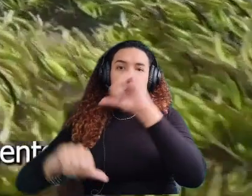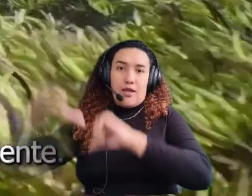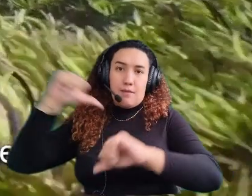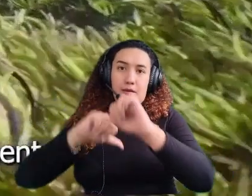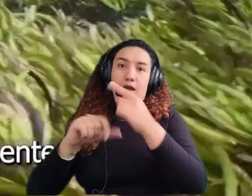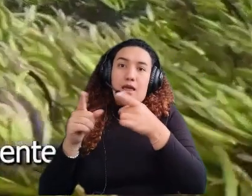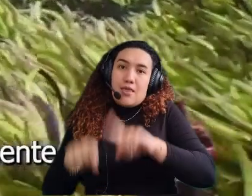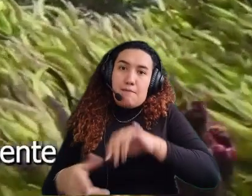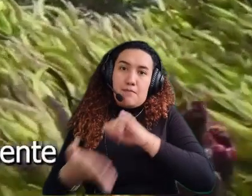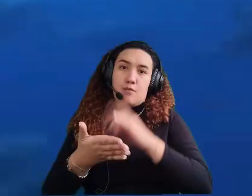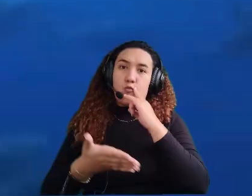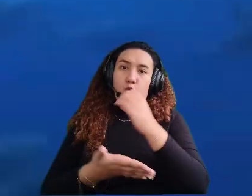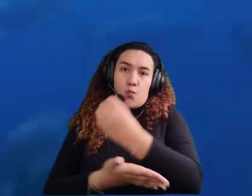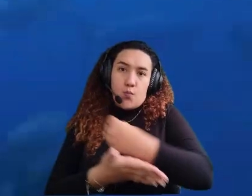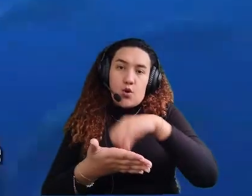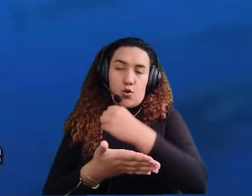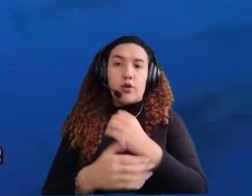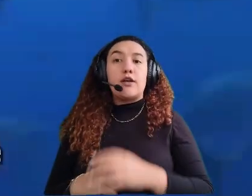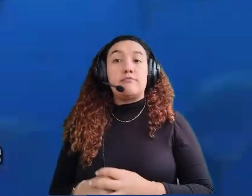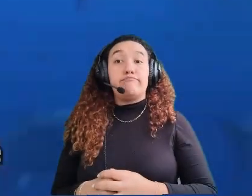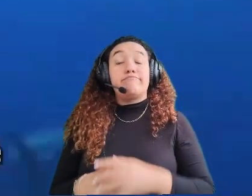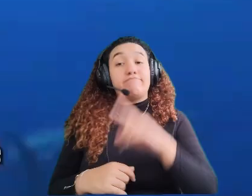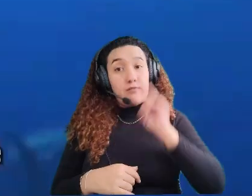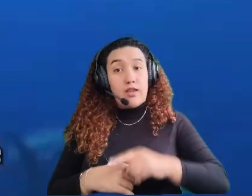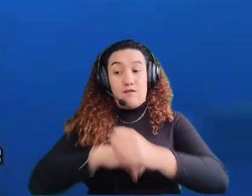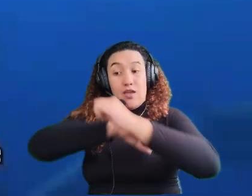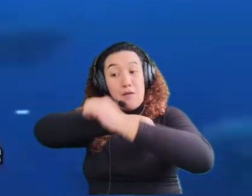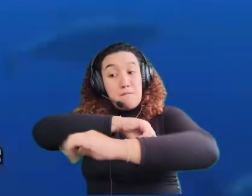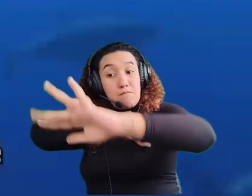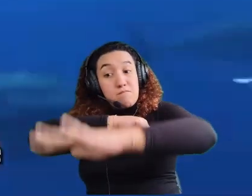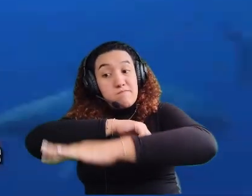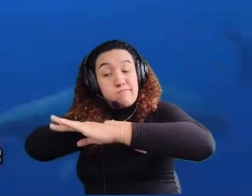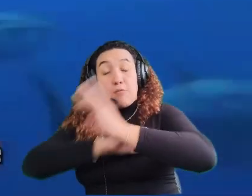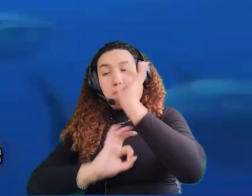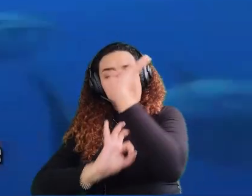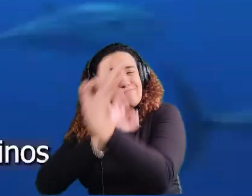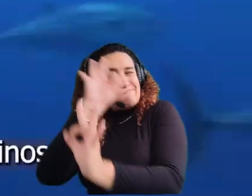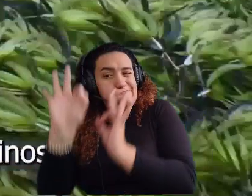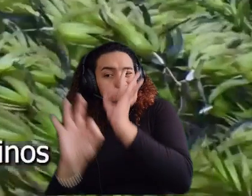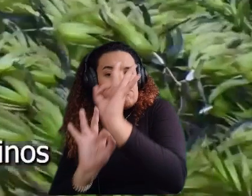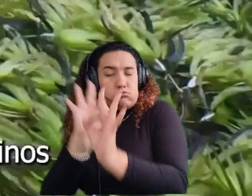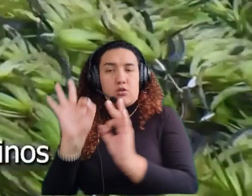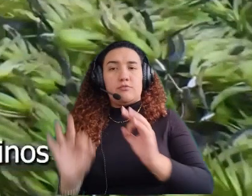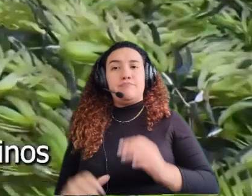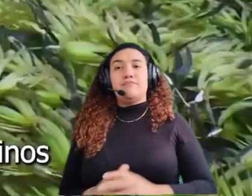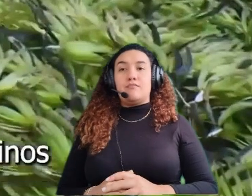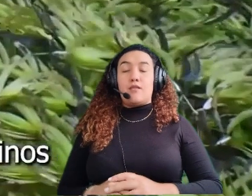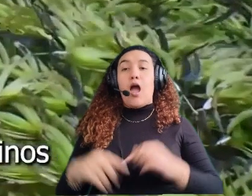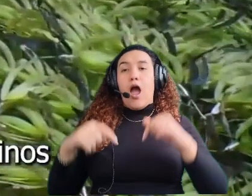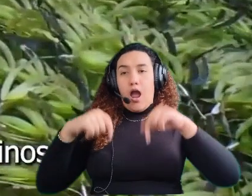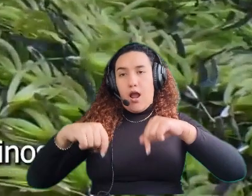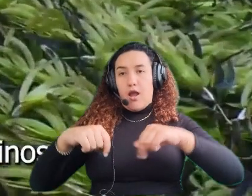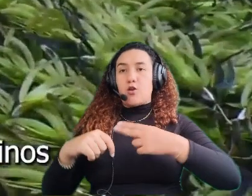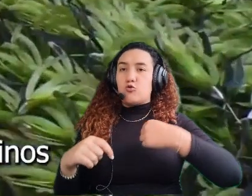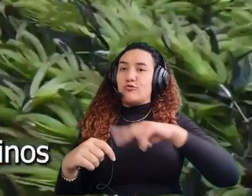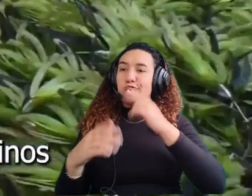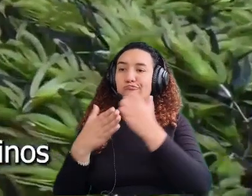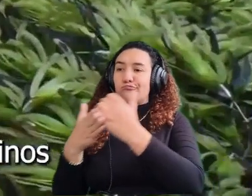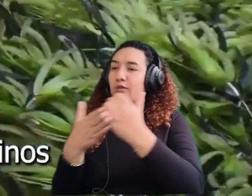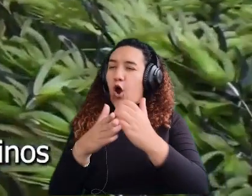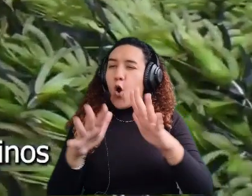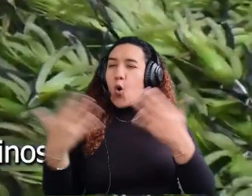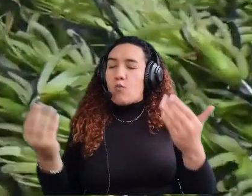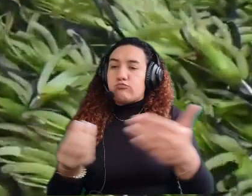y biológicamente. Debemos proteger los océanos. Desde Greenpeace, impulsamos un tratado global que